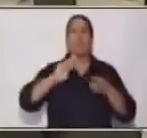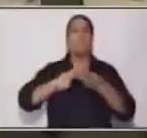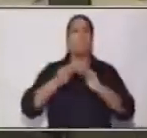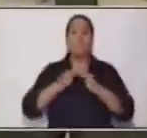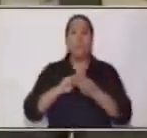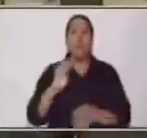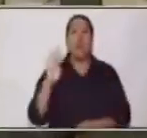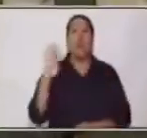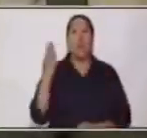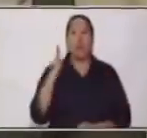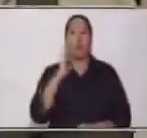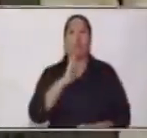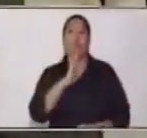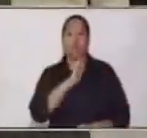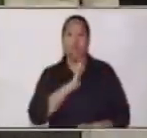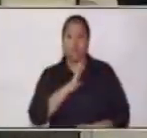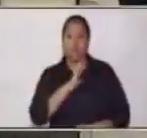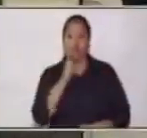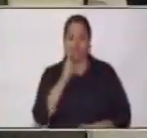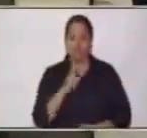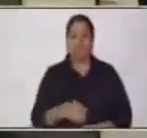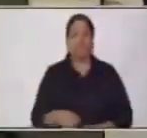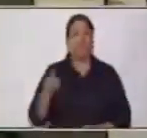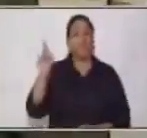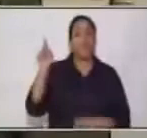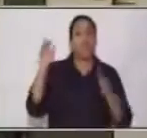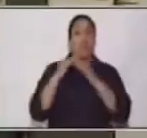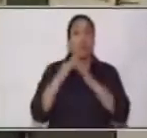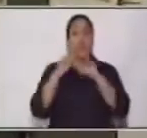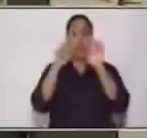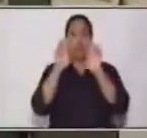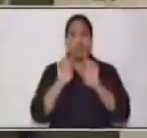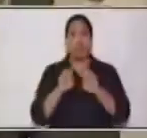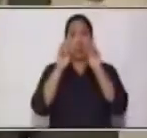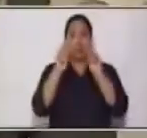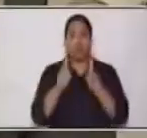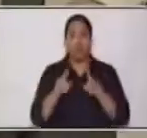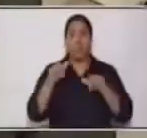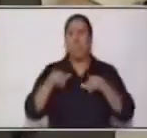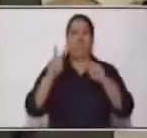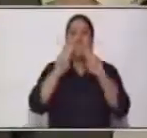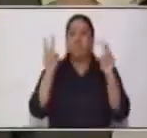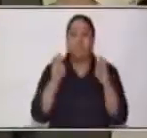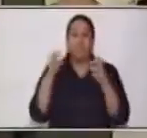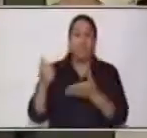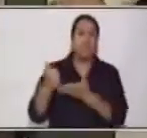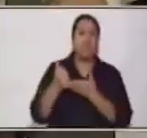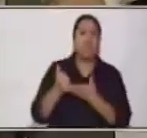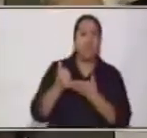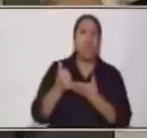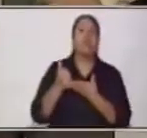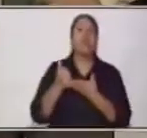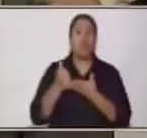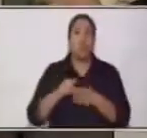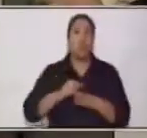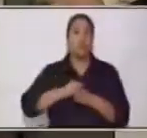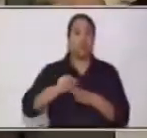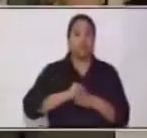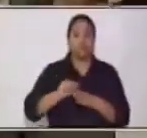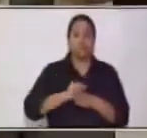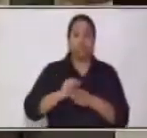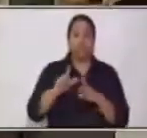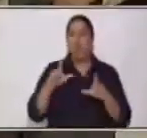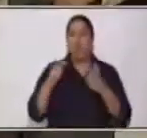cuarto diversificado. Si en casa hay alguna persona con discapacidad, este tema le ayudará a ejercitar habilidades y